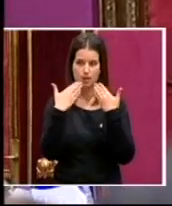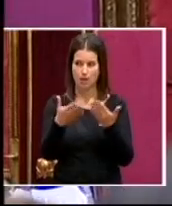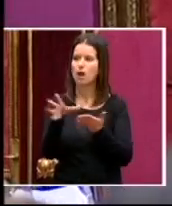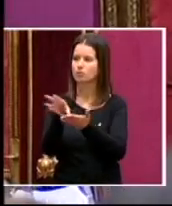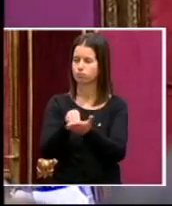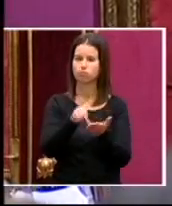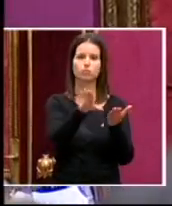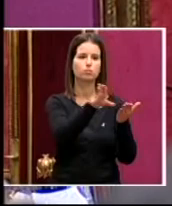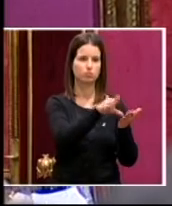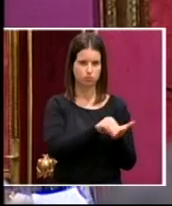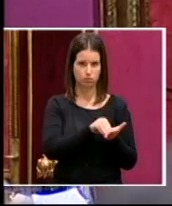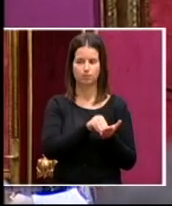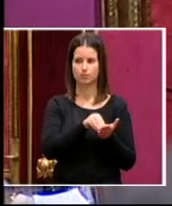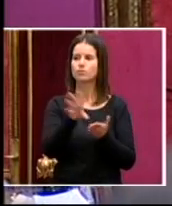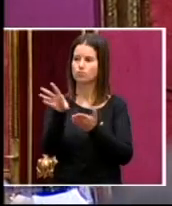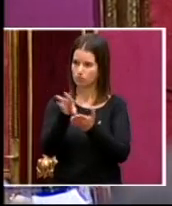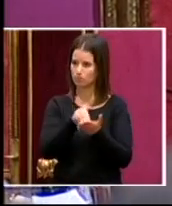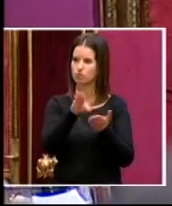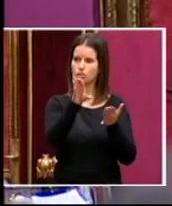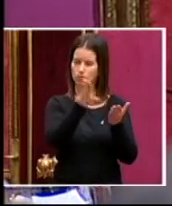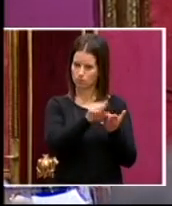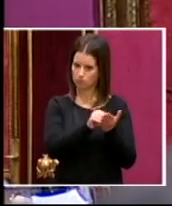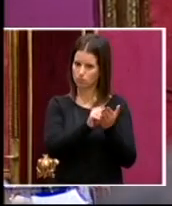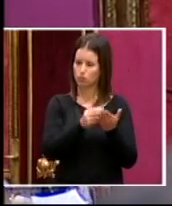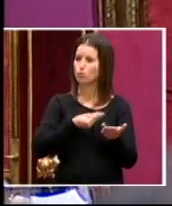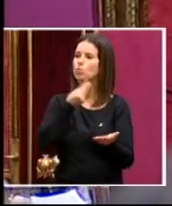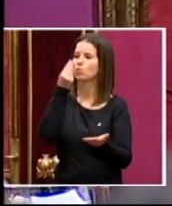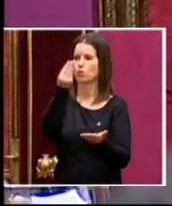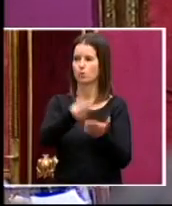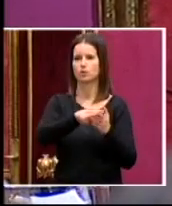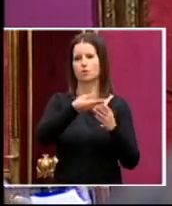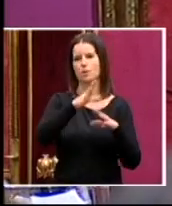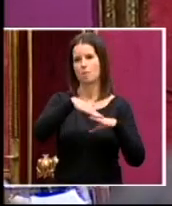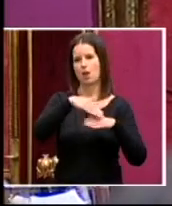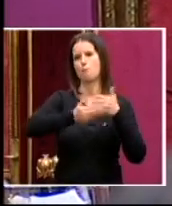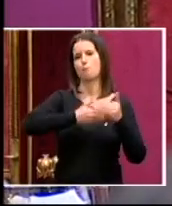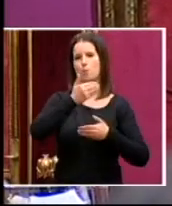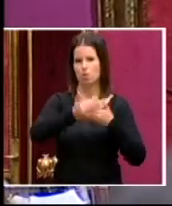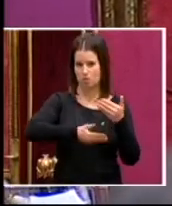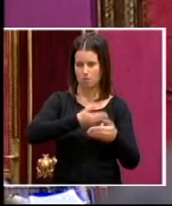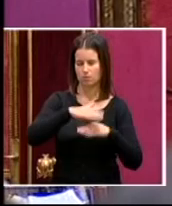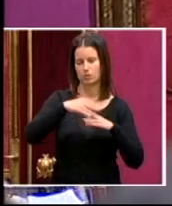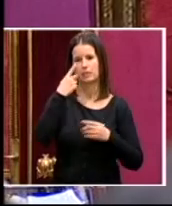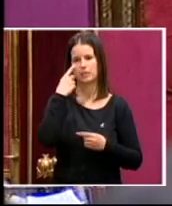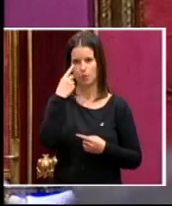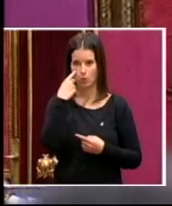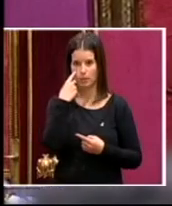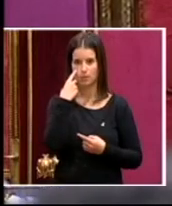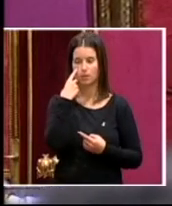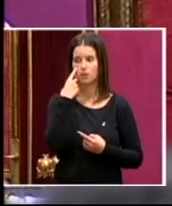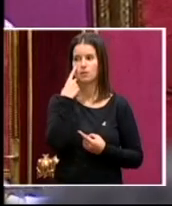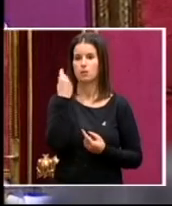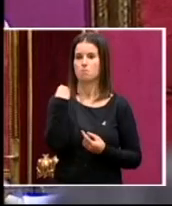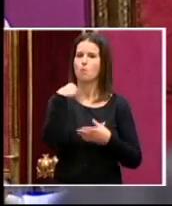las dos, señora Rivas, señor Olivares, recogemos las dos sugerencias sobre el tema de procedimiento a tener en cuenta. De todas maneras, sobre el